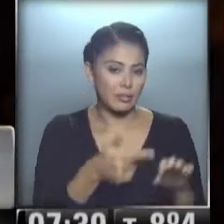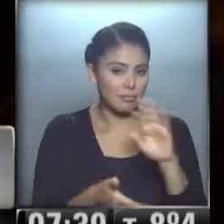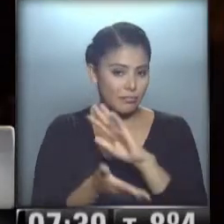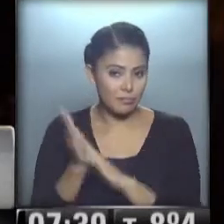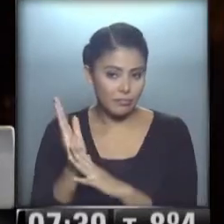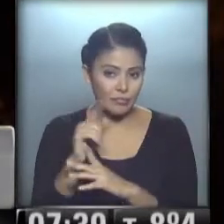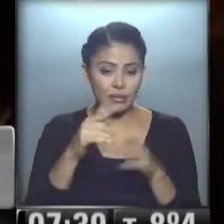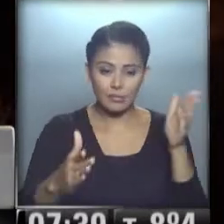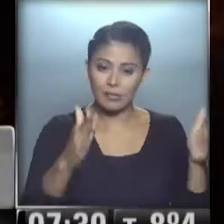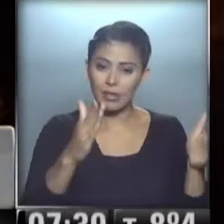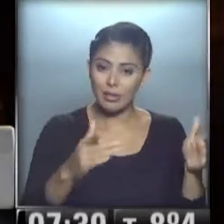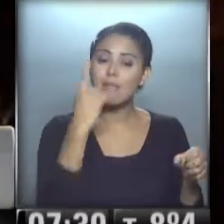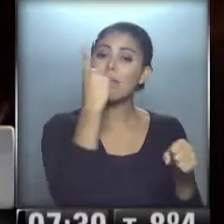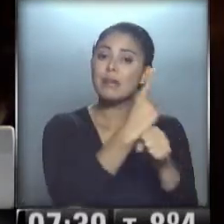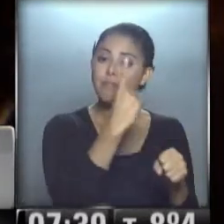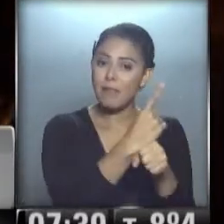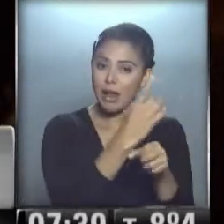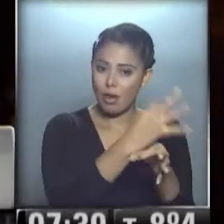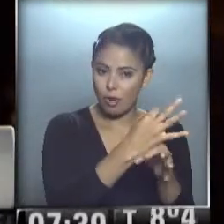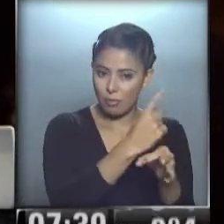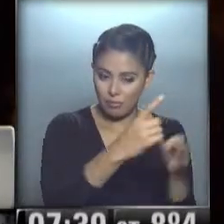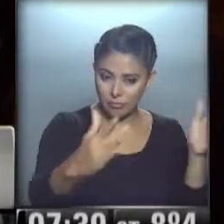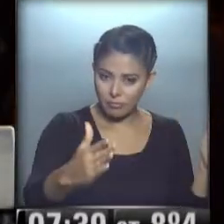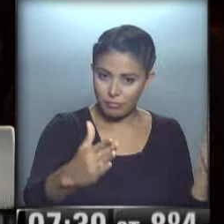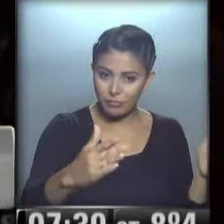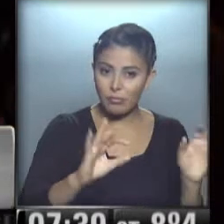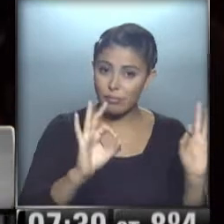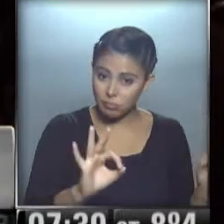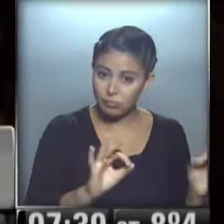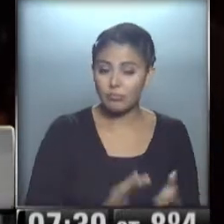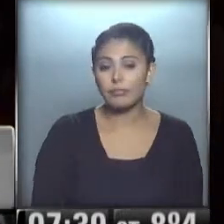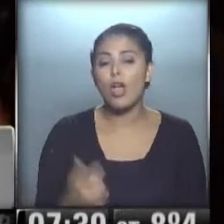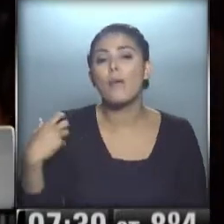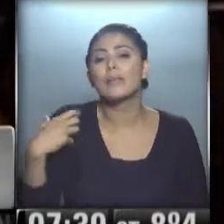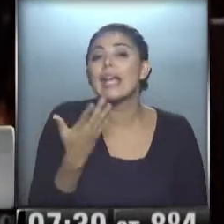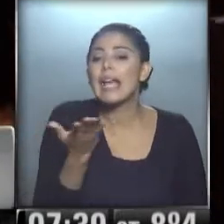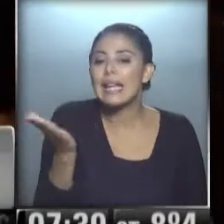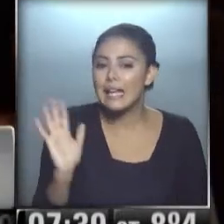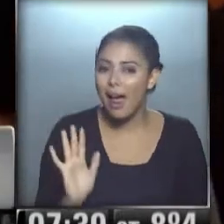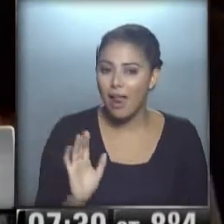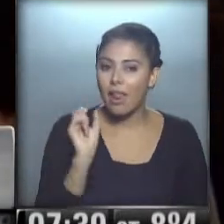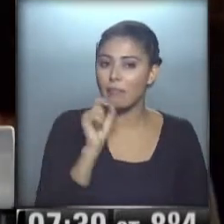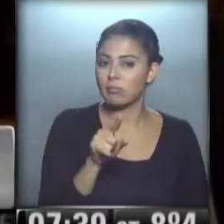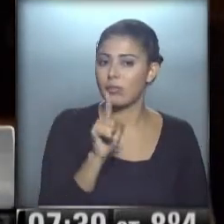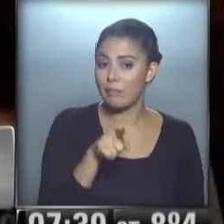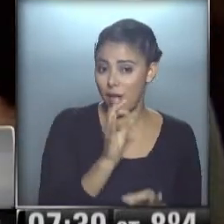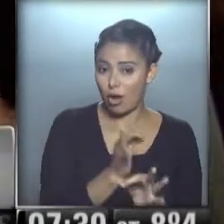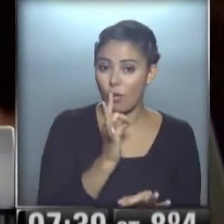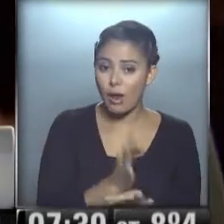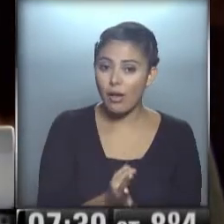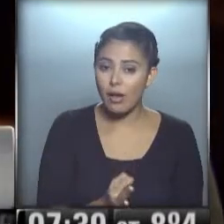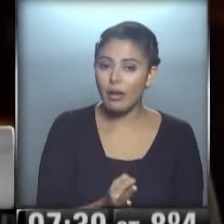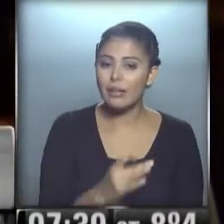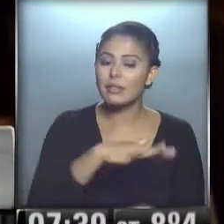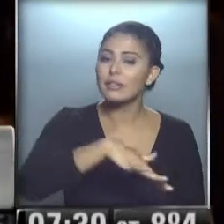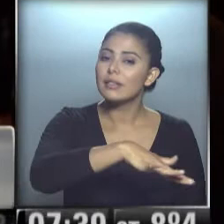Ahí terminan su escolaridad primaria y, bueno, en general lo que tiene la característica de esta escuela es